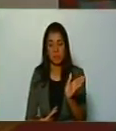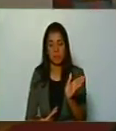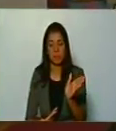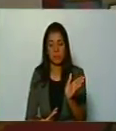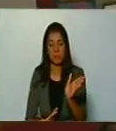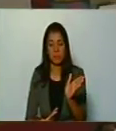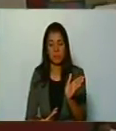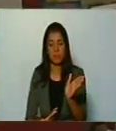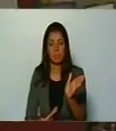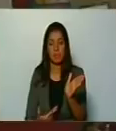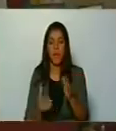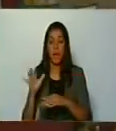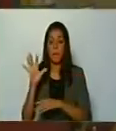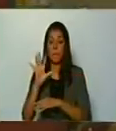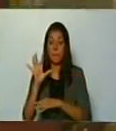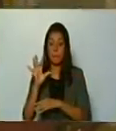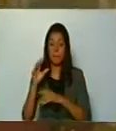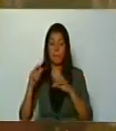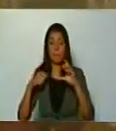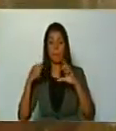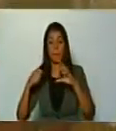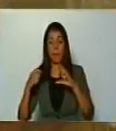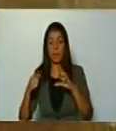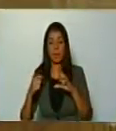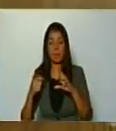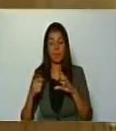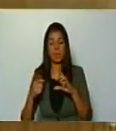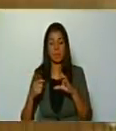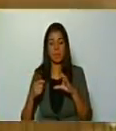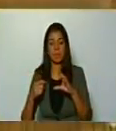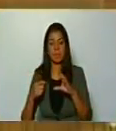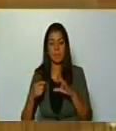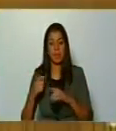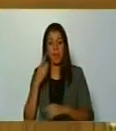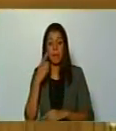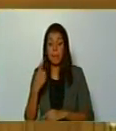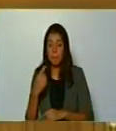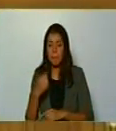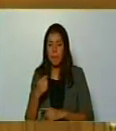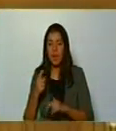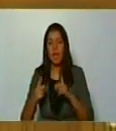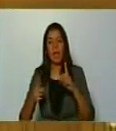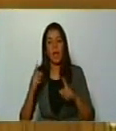este libelo ante el TCJ y pudimos ver algunos